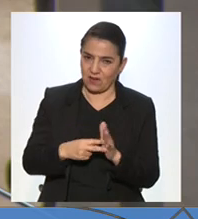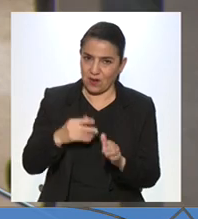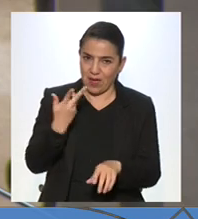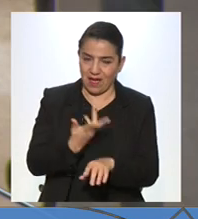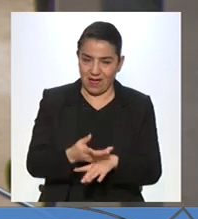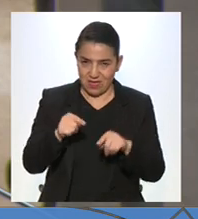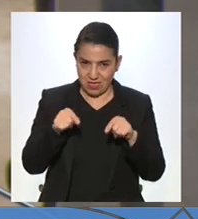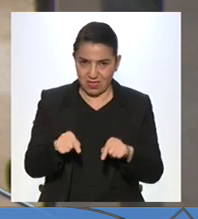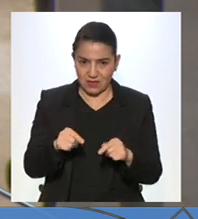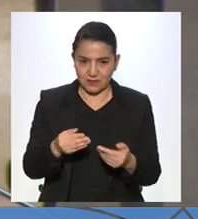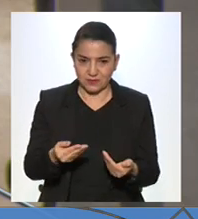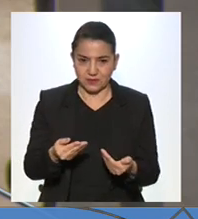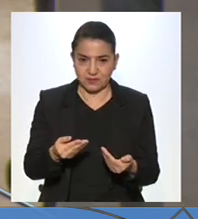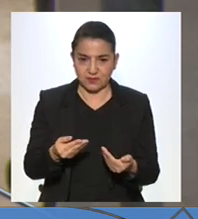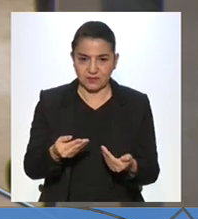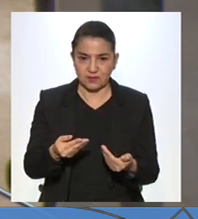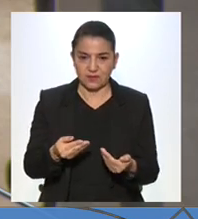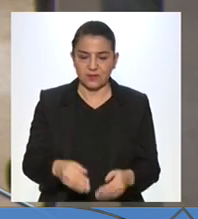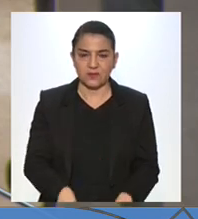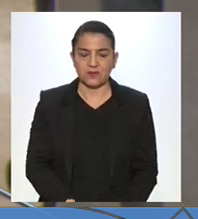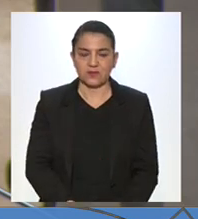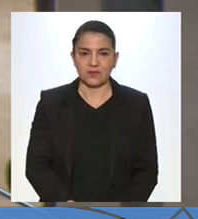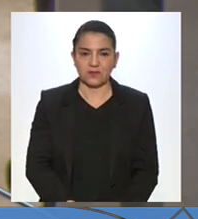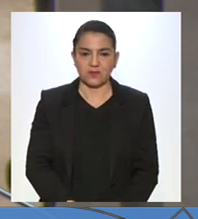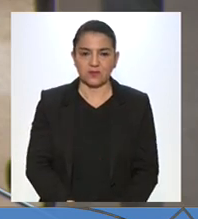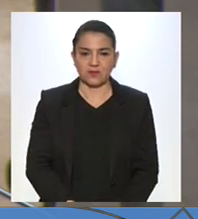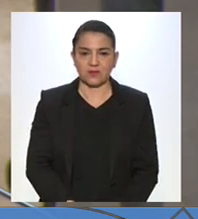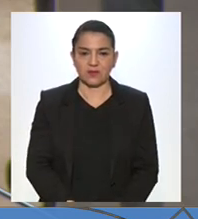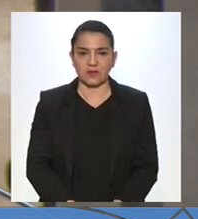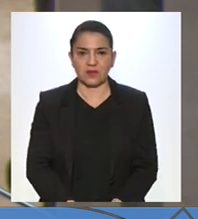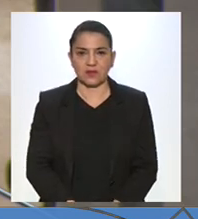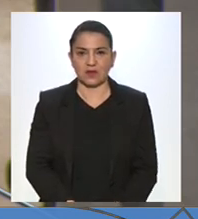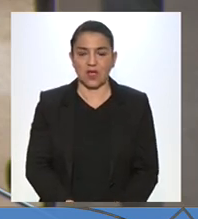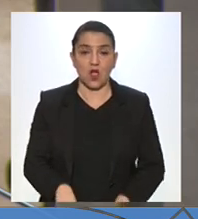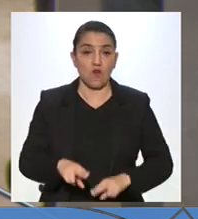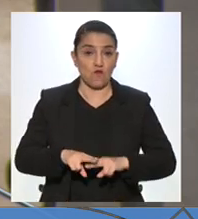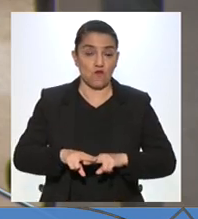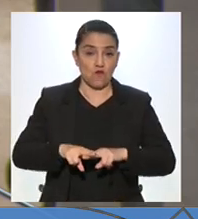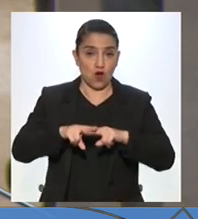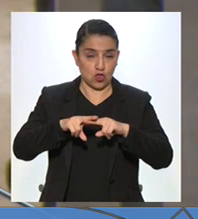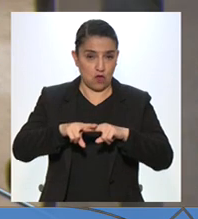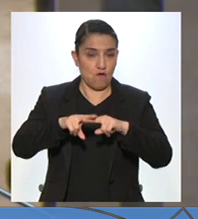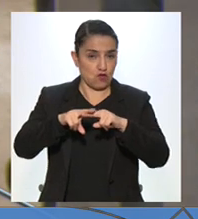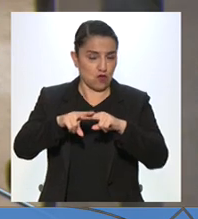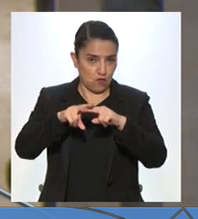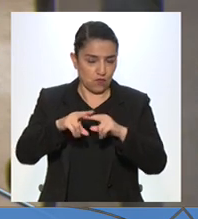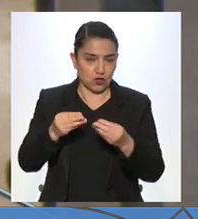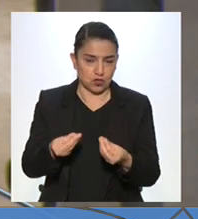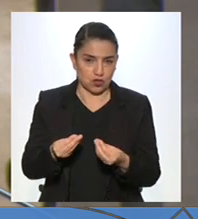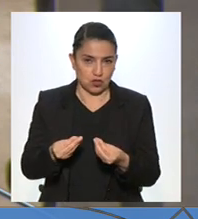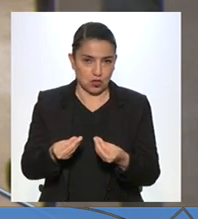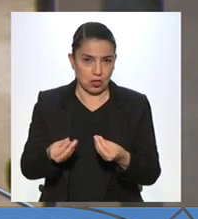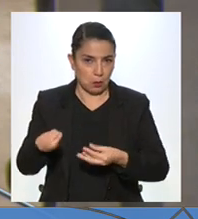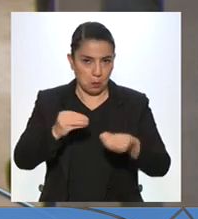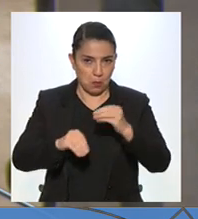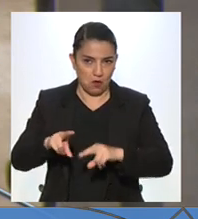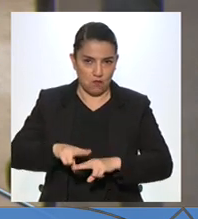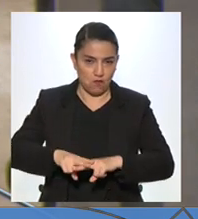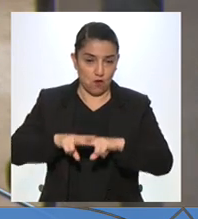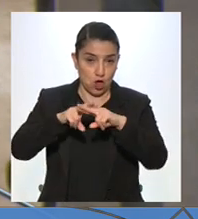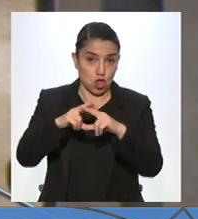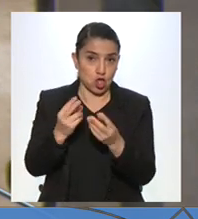este caso, es que la acumulación de fondos, como lo mencionaba hace un rato, la acumulación de fondos